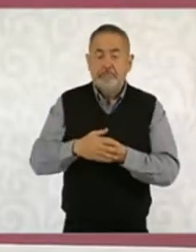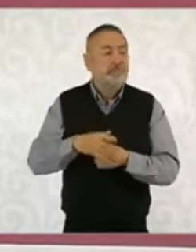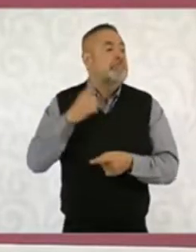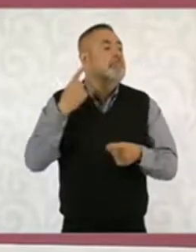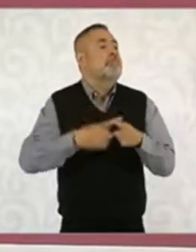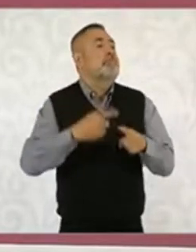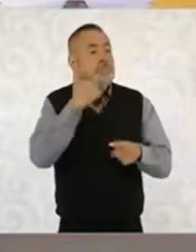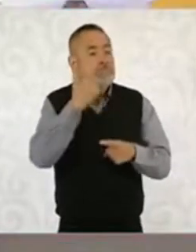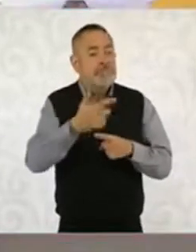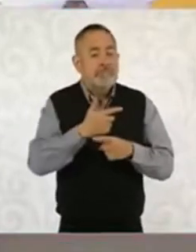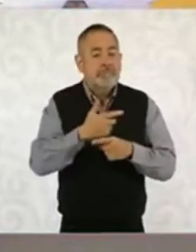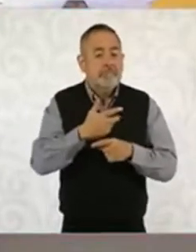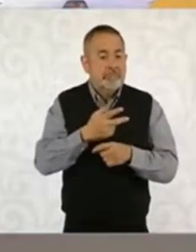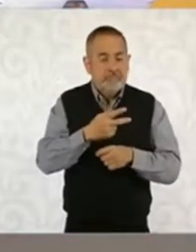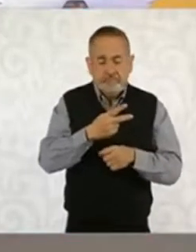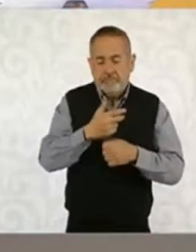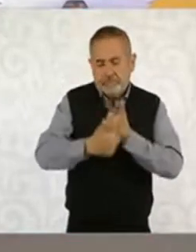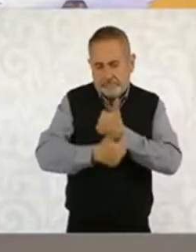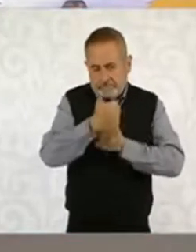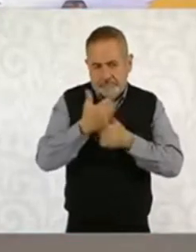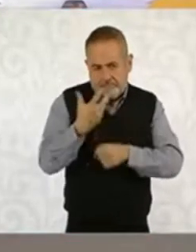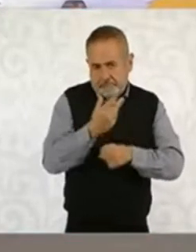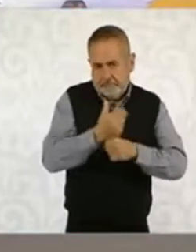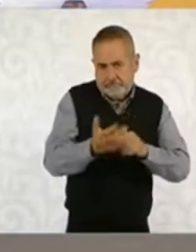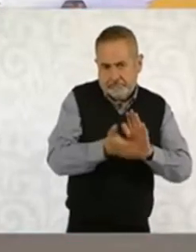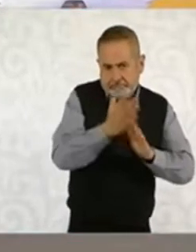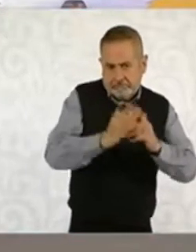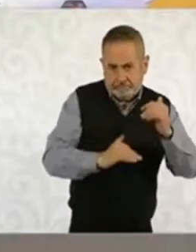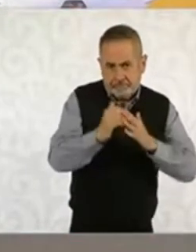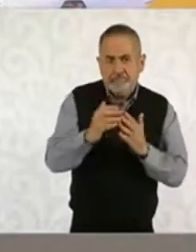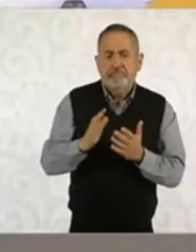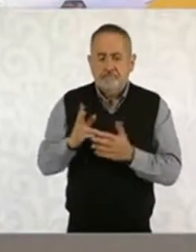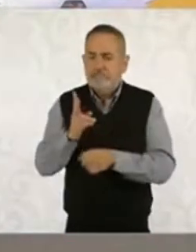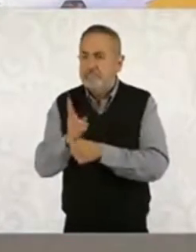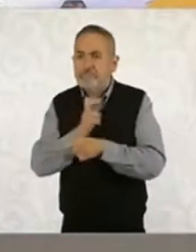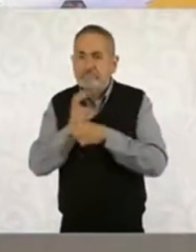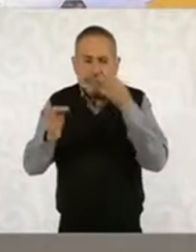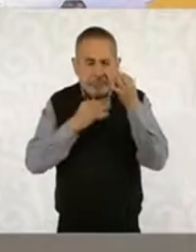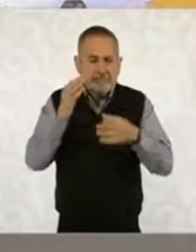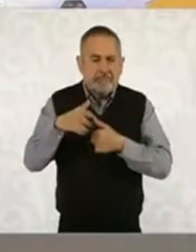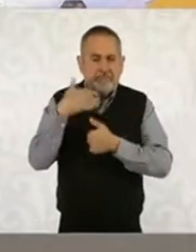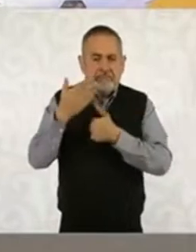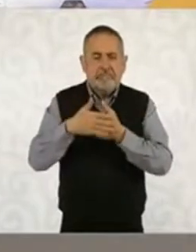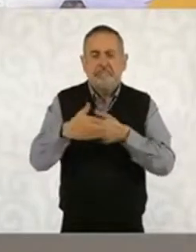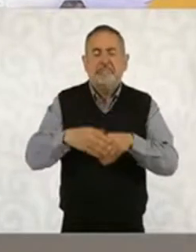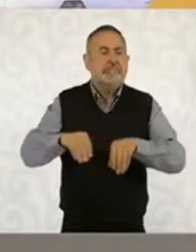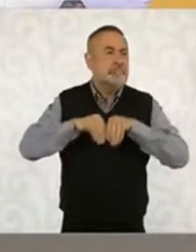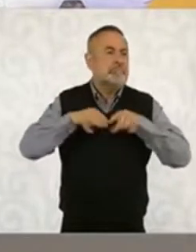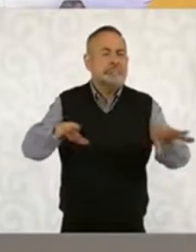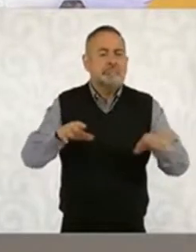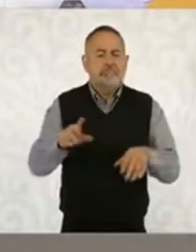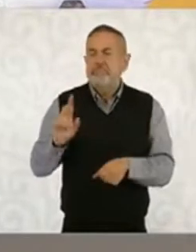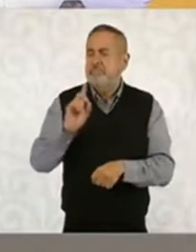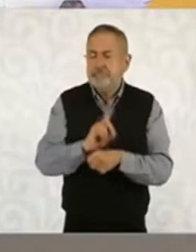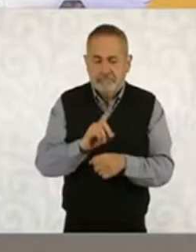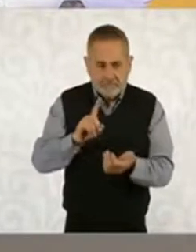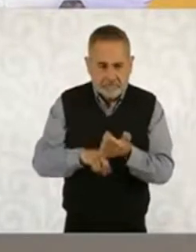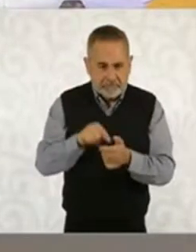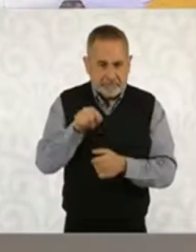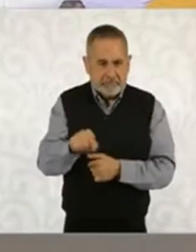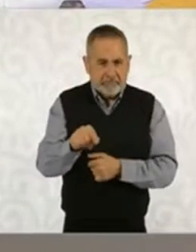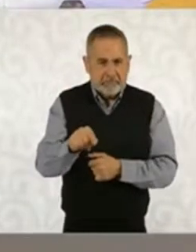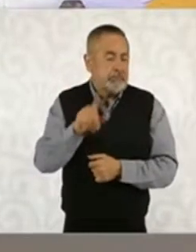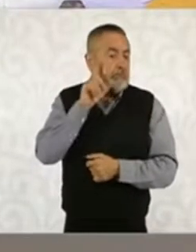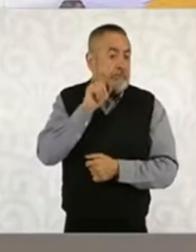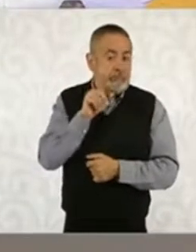de convocatoria de hecho ya se publicó, ya tuvimos los primeros comentarios del proyecto de convocatoria y propiamente la convocatoria se publica el día